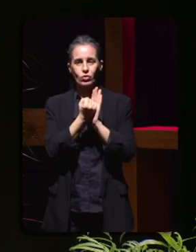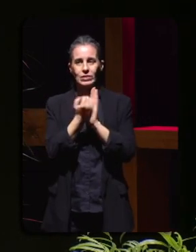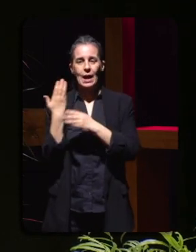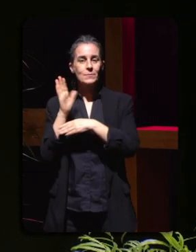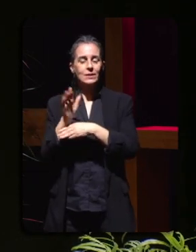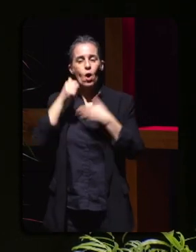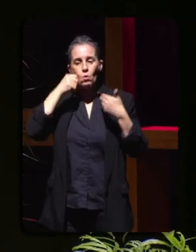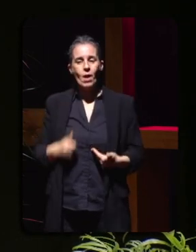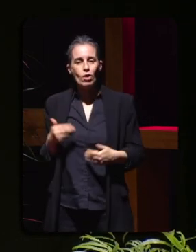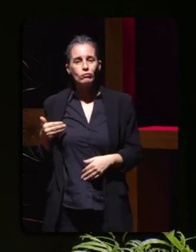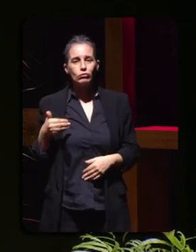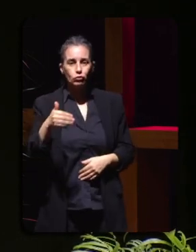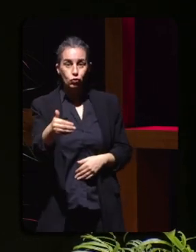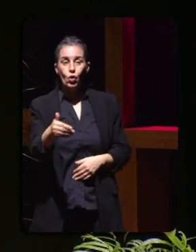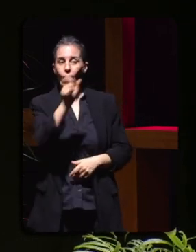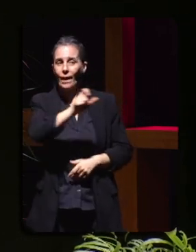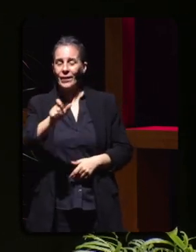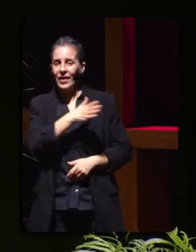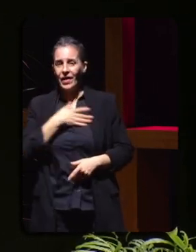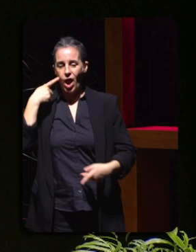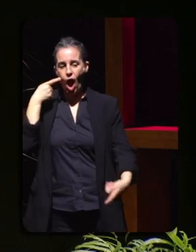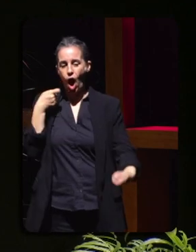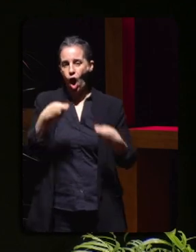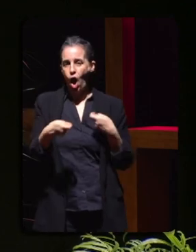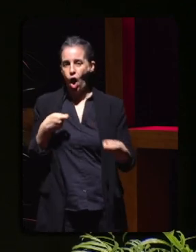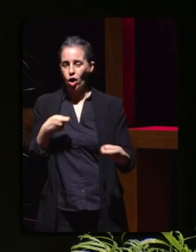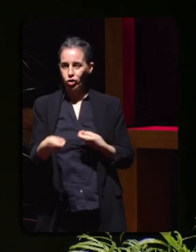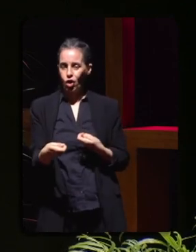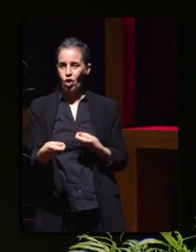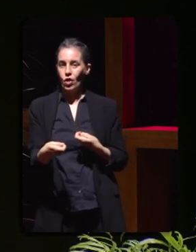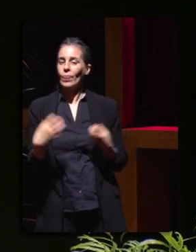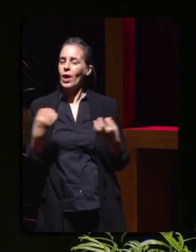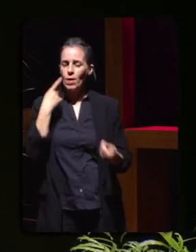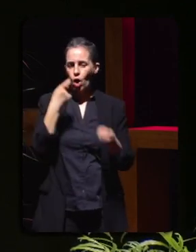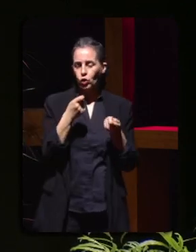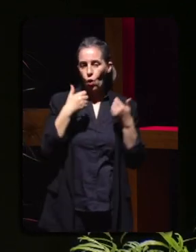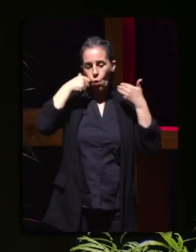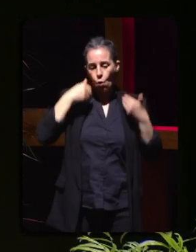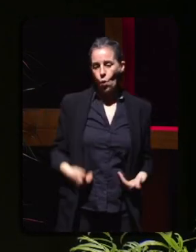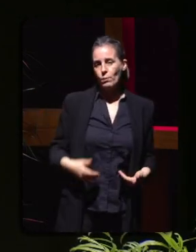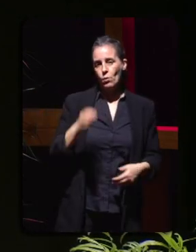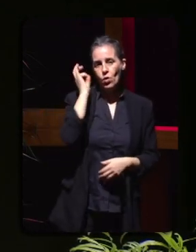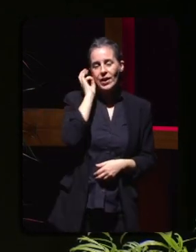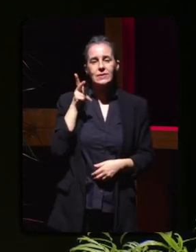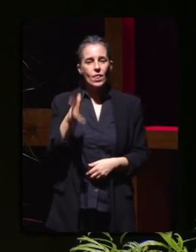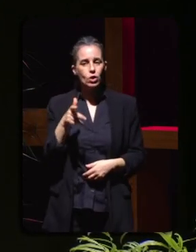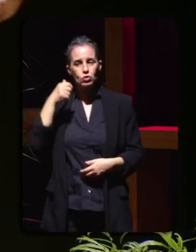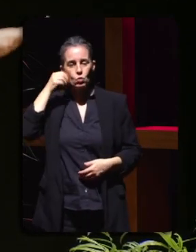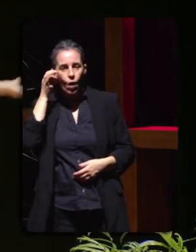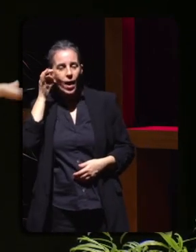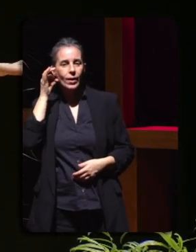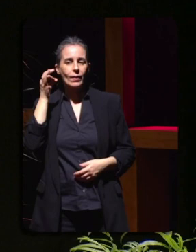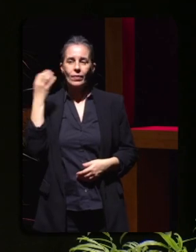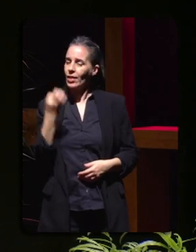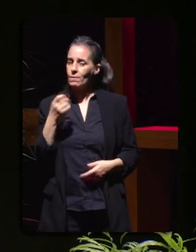muchos quieren controlar y que hay que controlar Pues el cuerpo de las mujeres el derecho de las mujeres todo todo